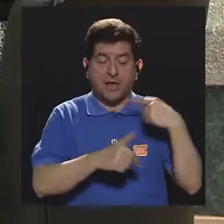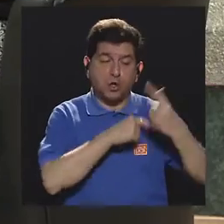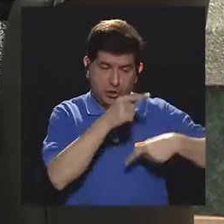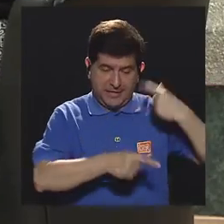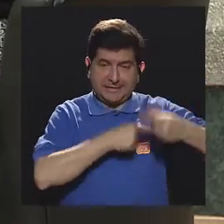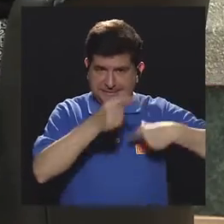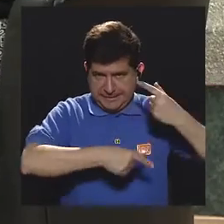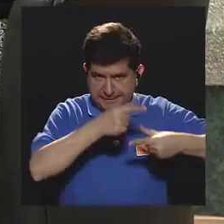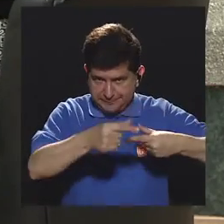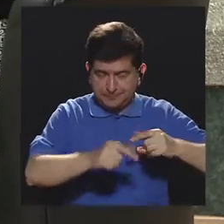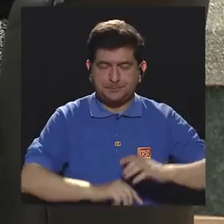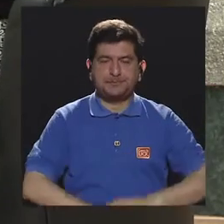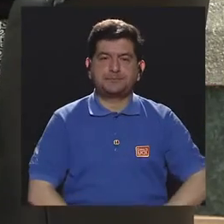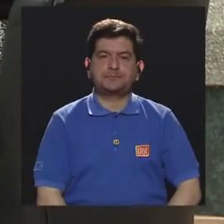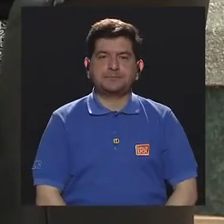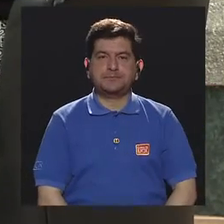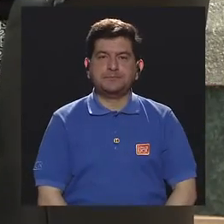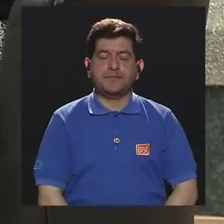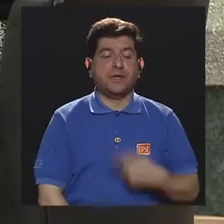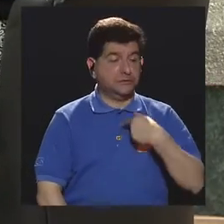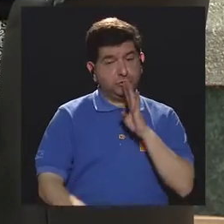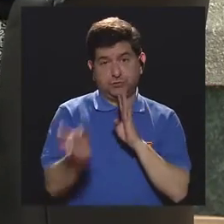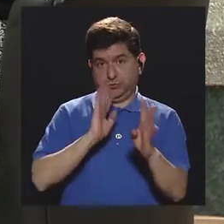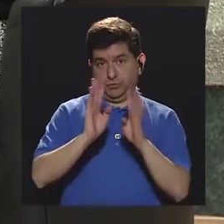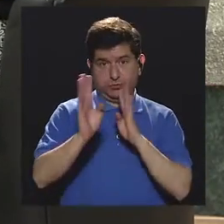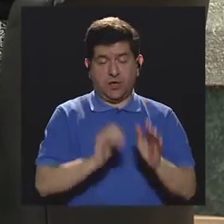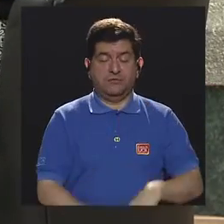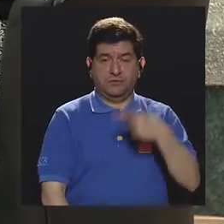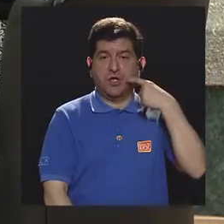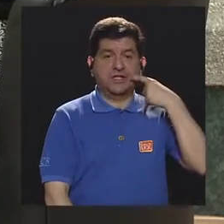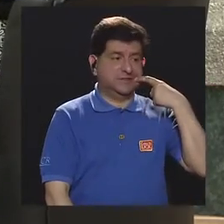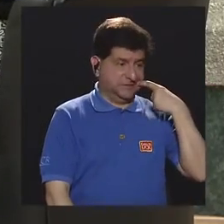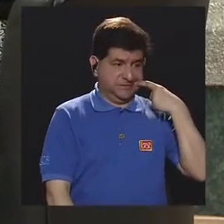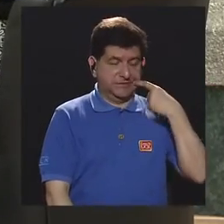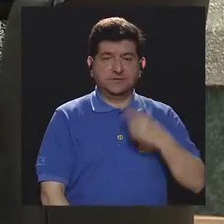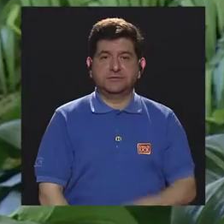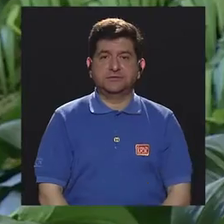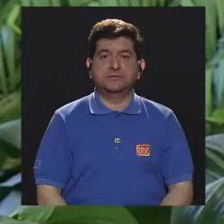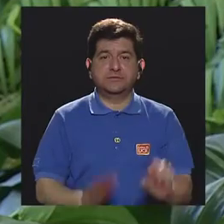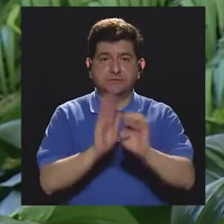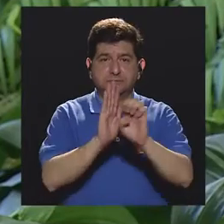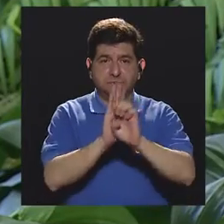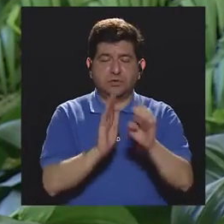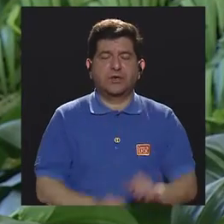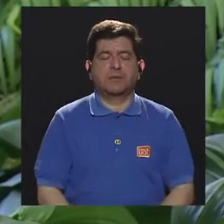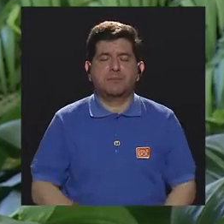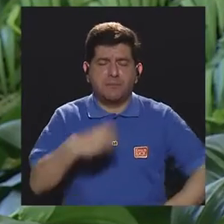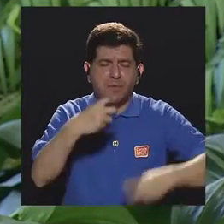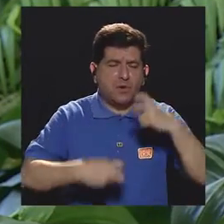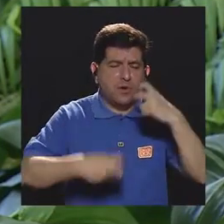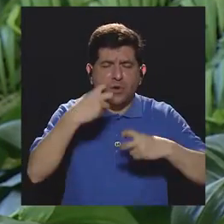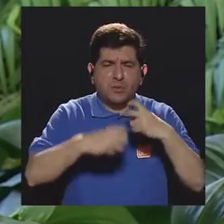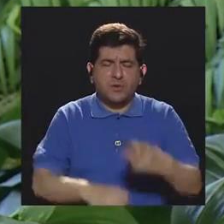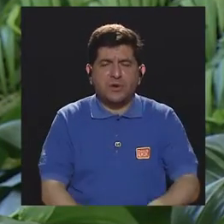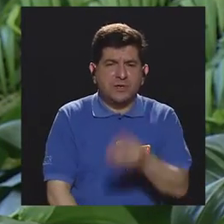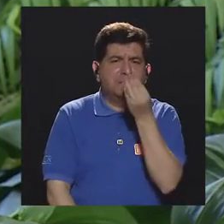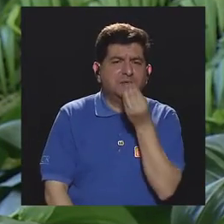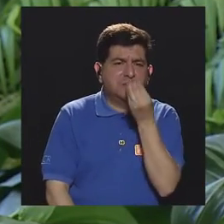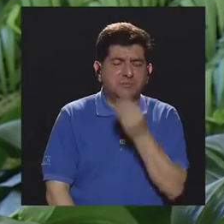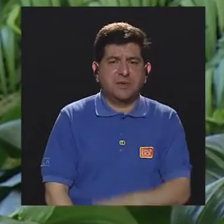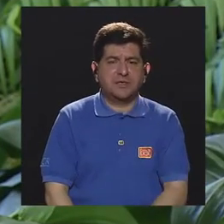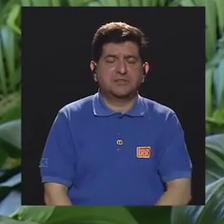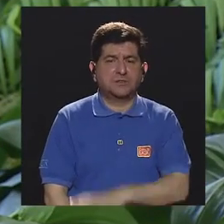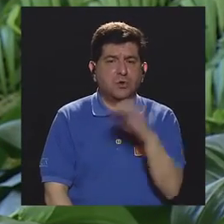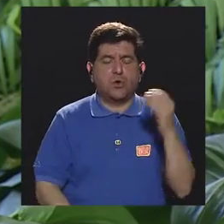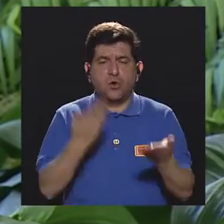está la genética. Estoy hablando en adicciones, por ejemplo, desórdenes alimenticios,